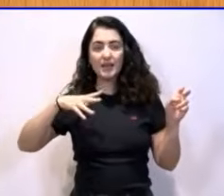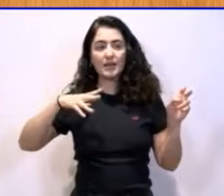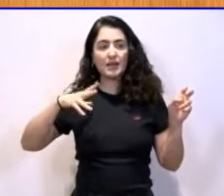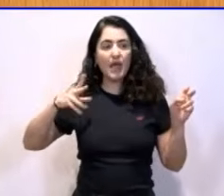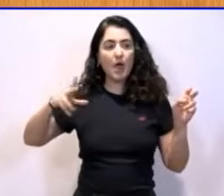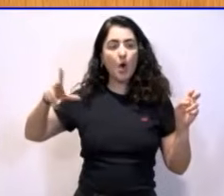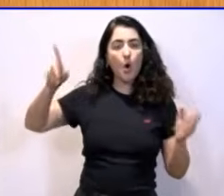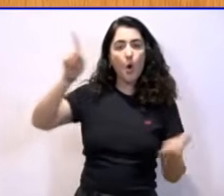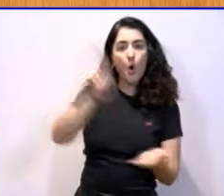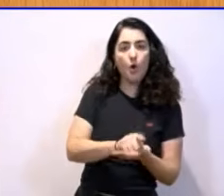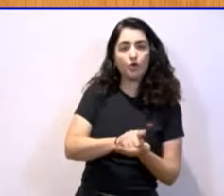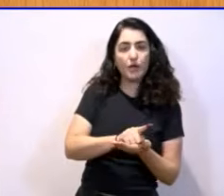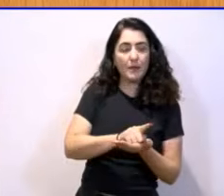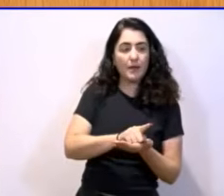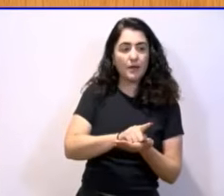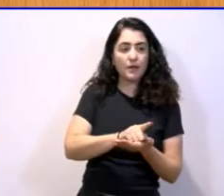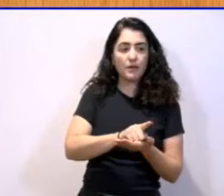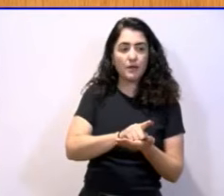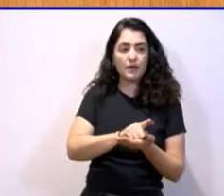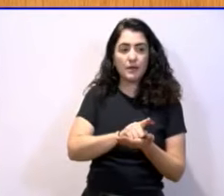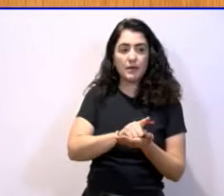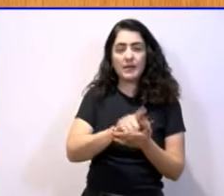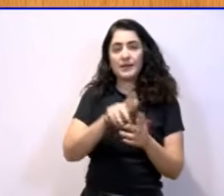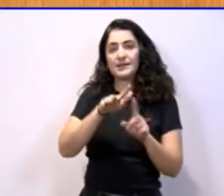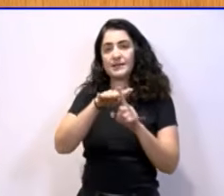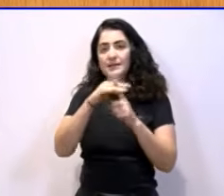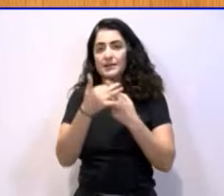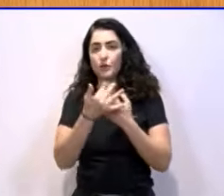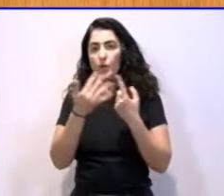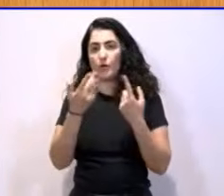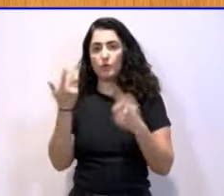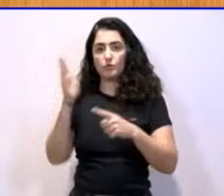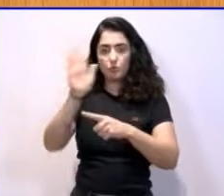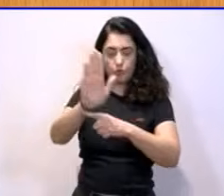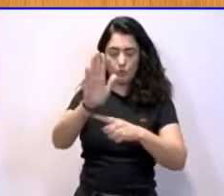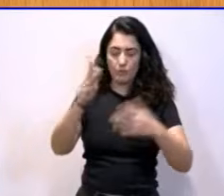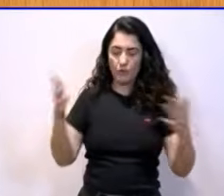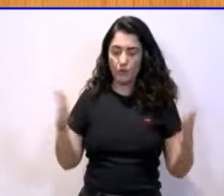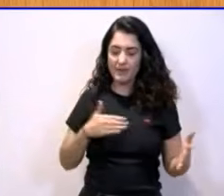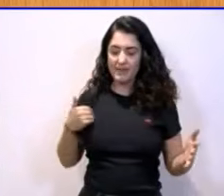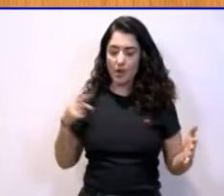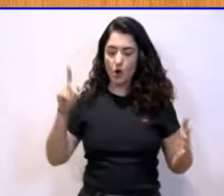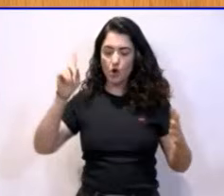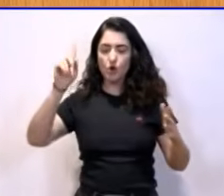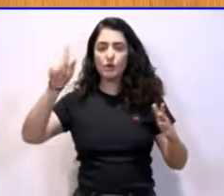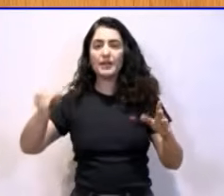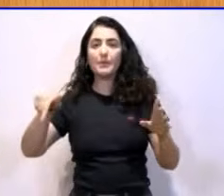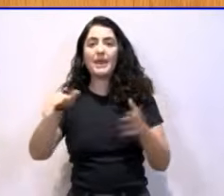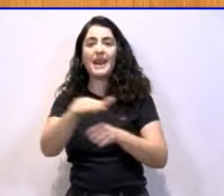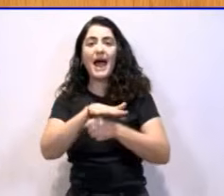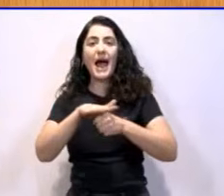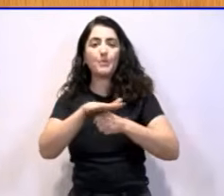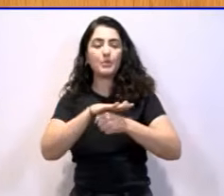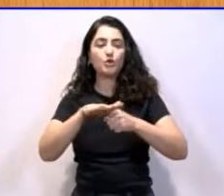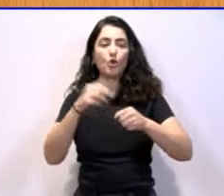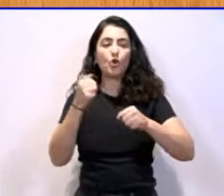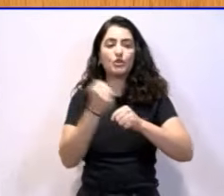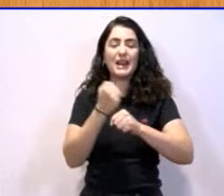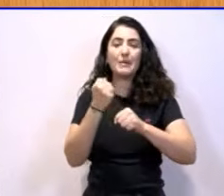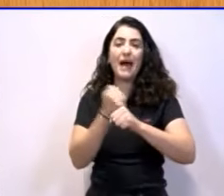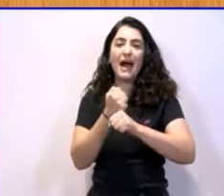poner en canción cuál es esta situación. Me gustaría también situarme en el ámbito de los trabajadores,